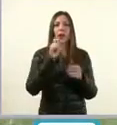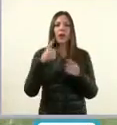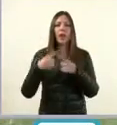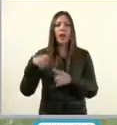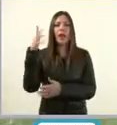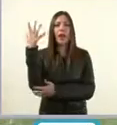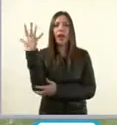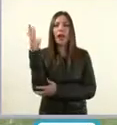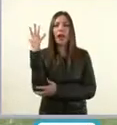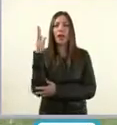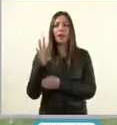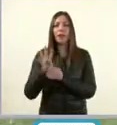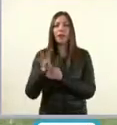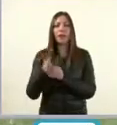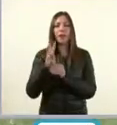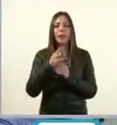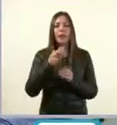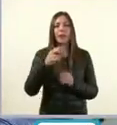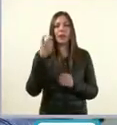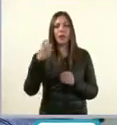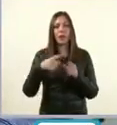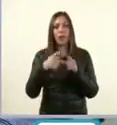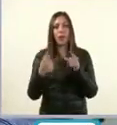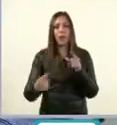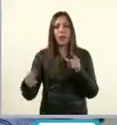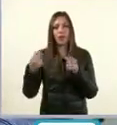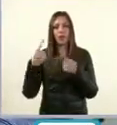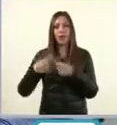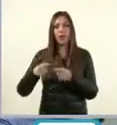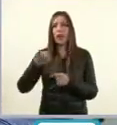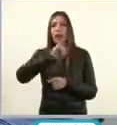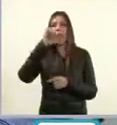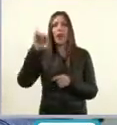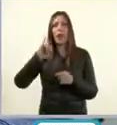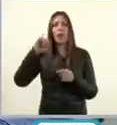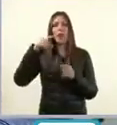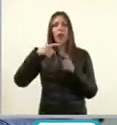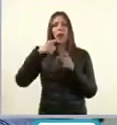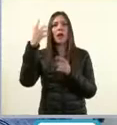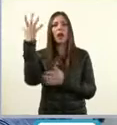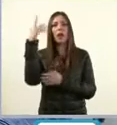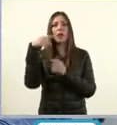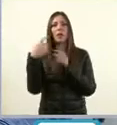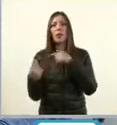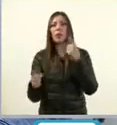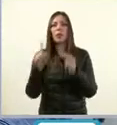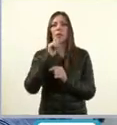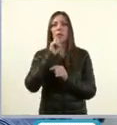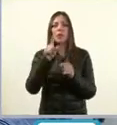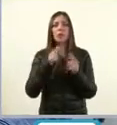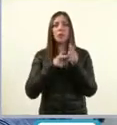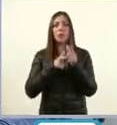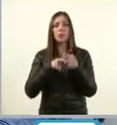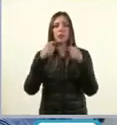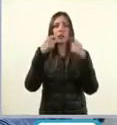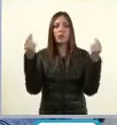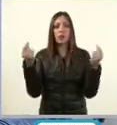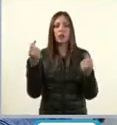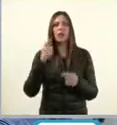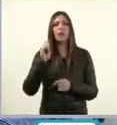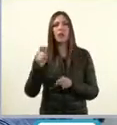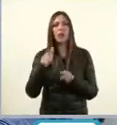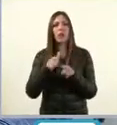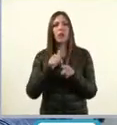estos árboles Ay, me encantan. que Sí. nunca se caen. Oye, Mónica, me imagino que el color litúrgico es el morado, ¿no? Sí, Hablando es de las